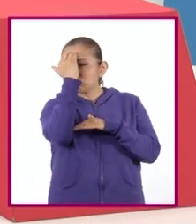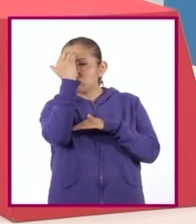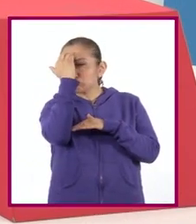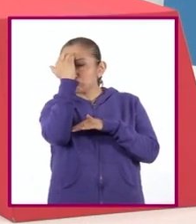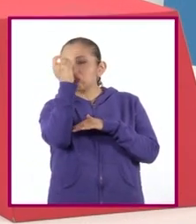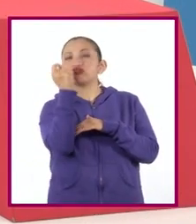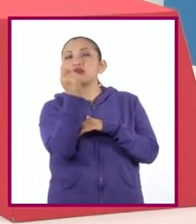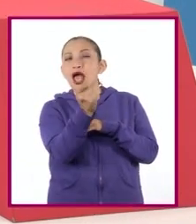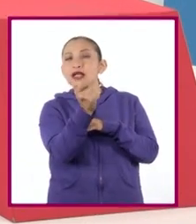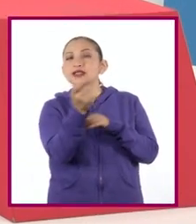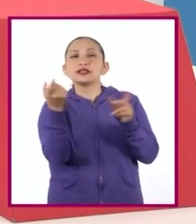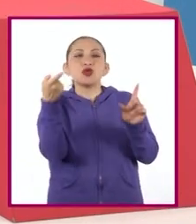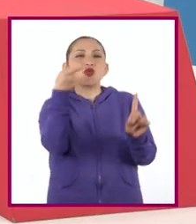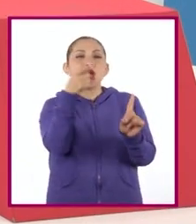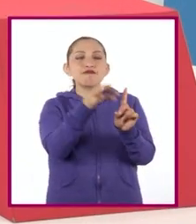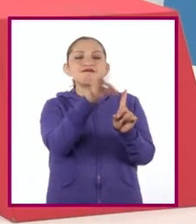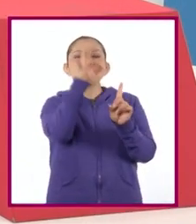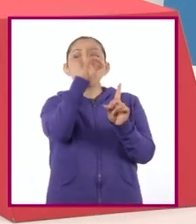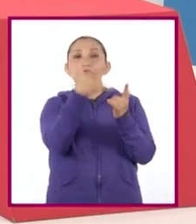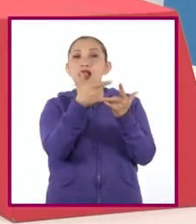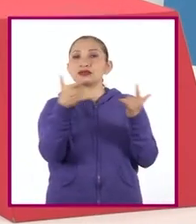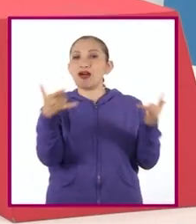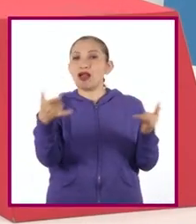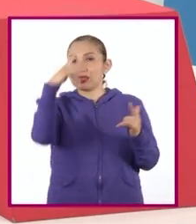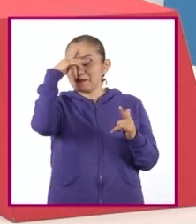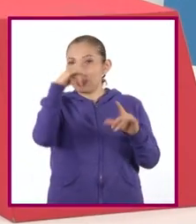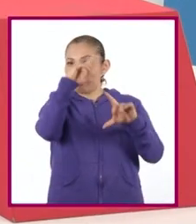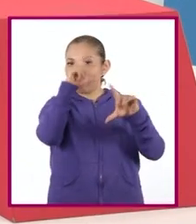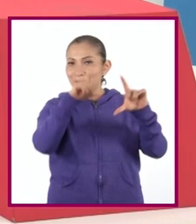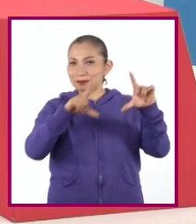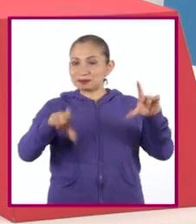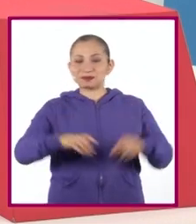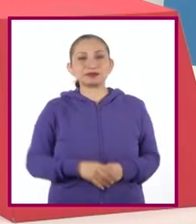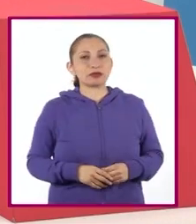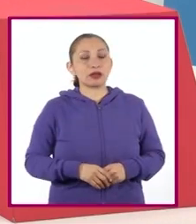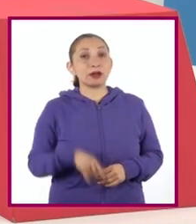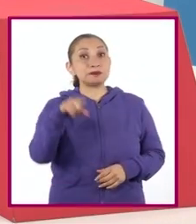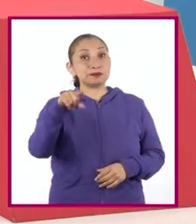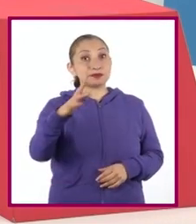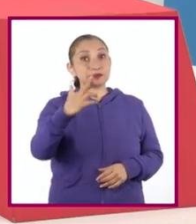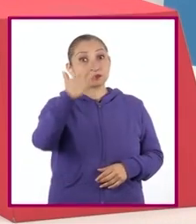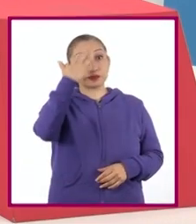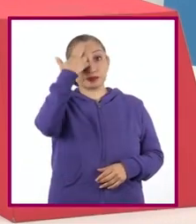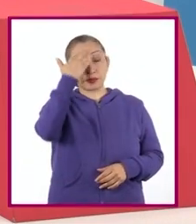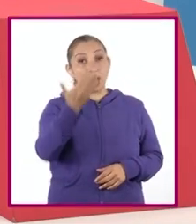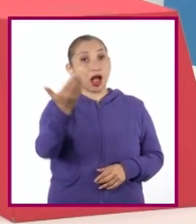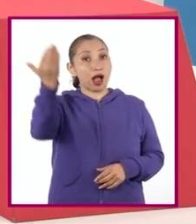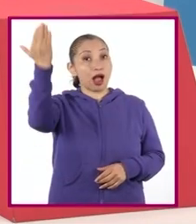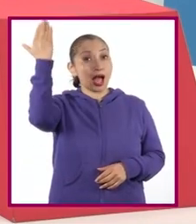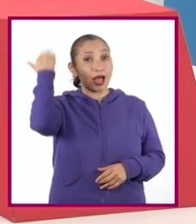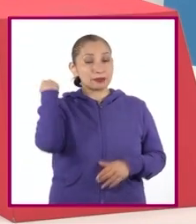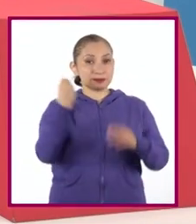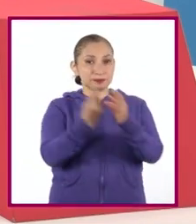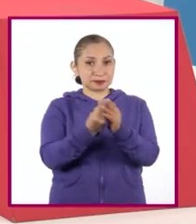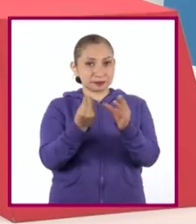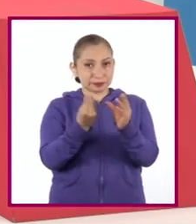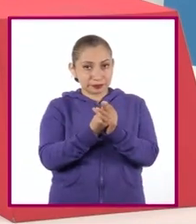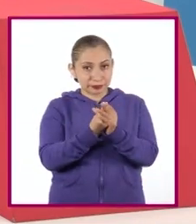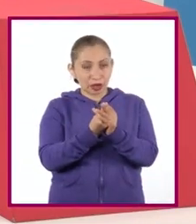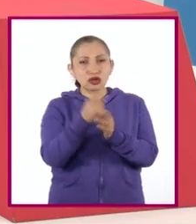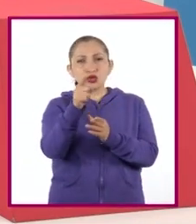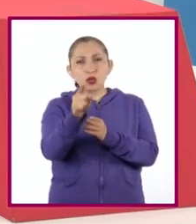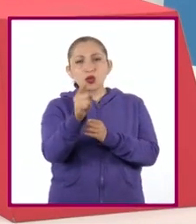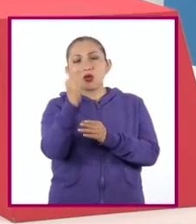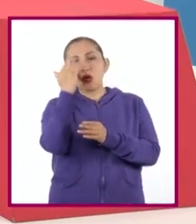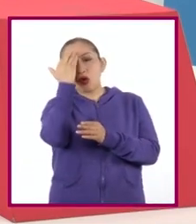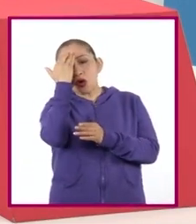aprender un aspecto más de la historia de nuestro país. Como recordarán, en sesiones anteriores